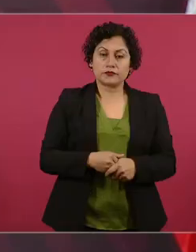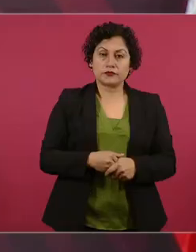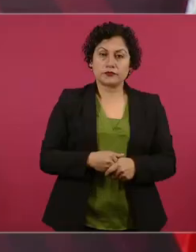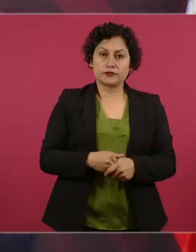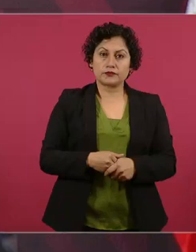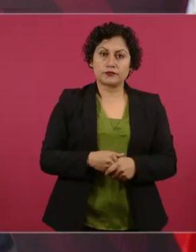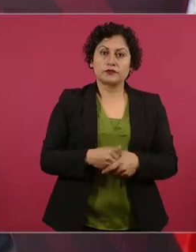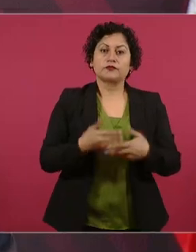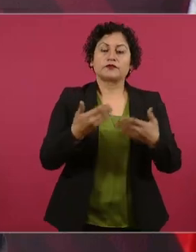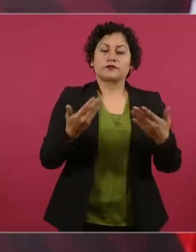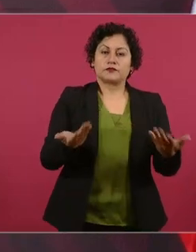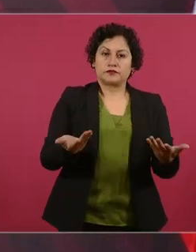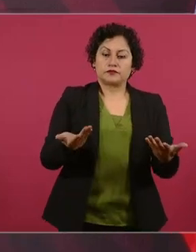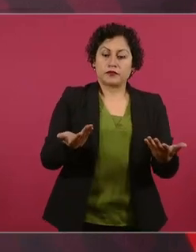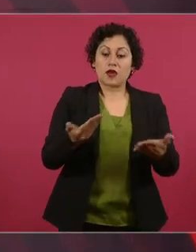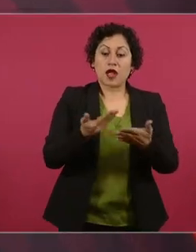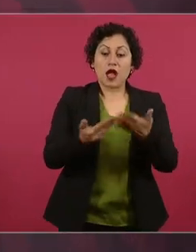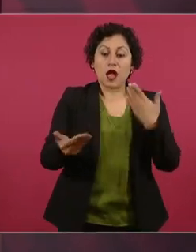¿quién va a resolver?